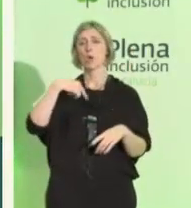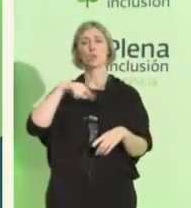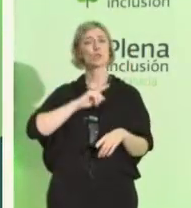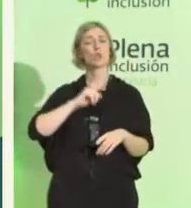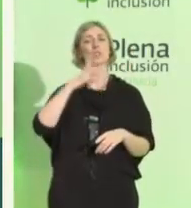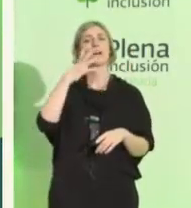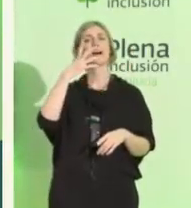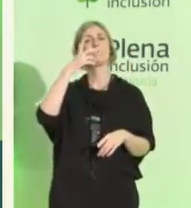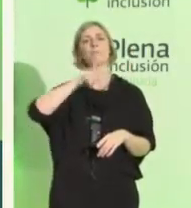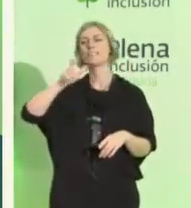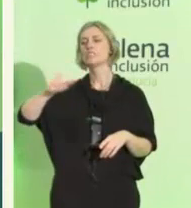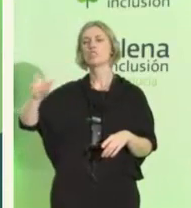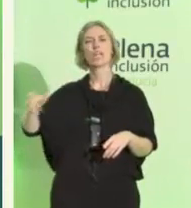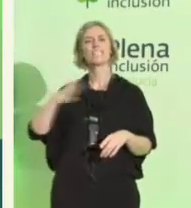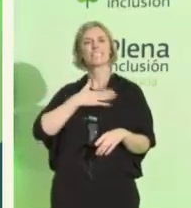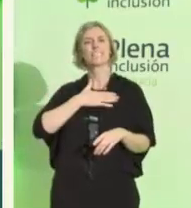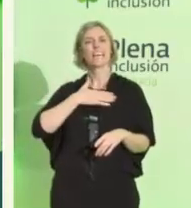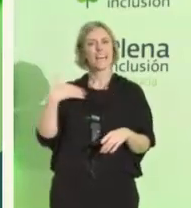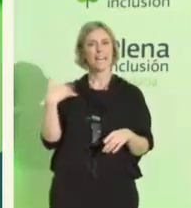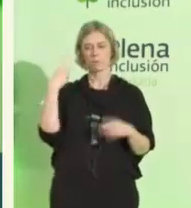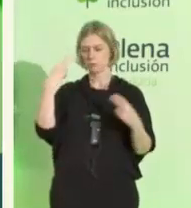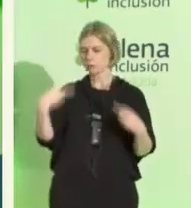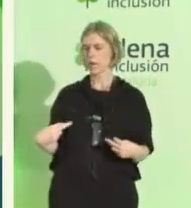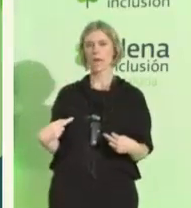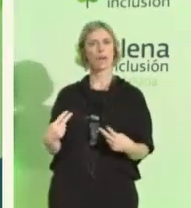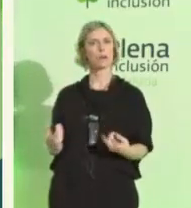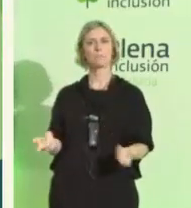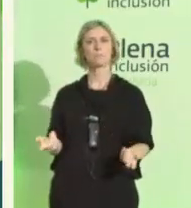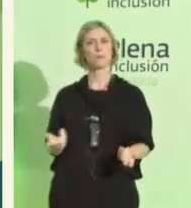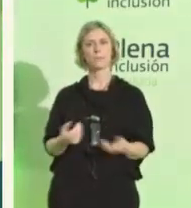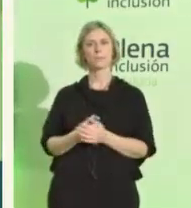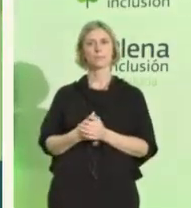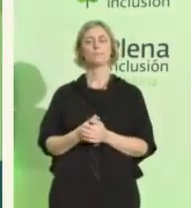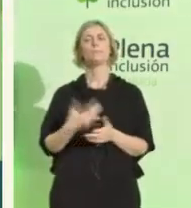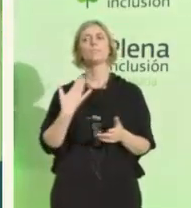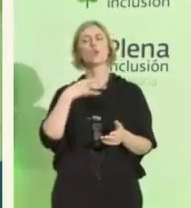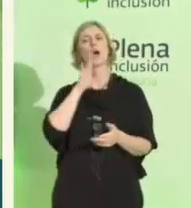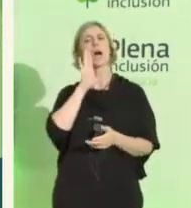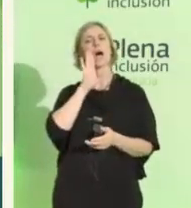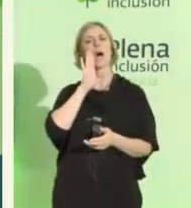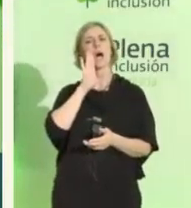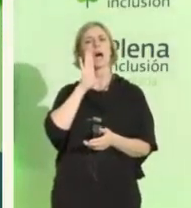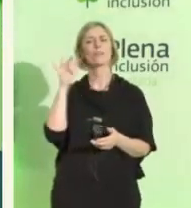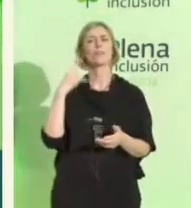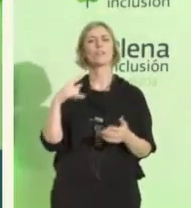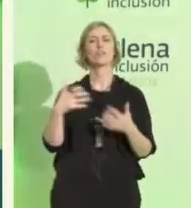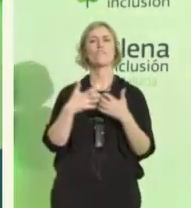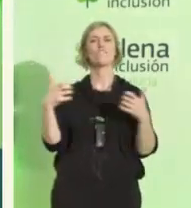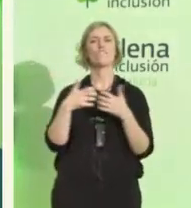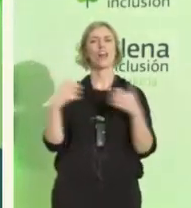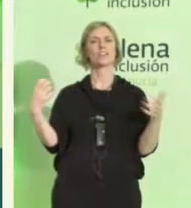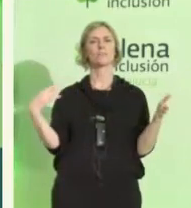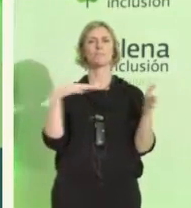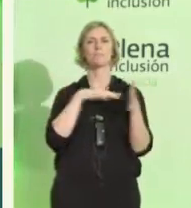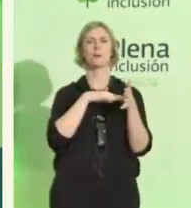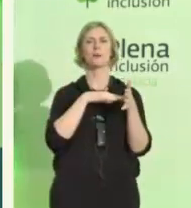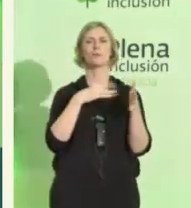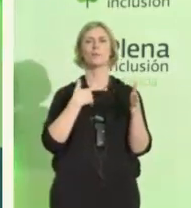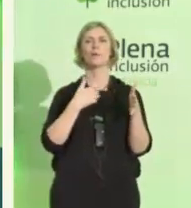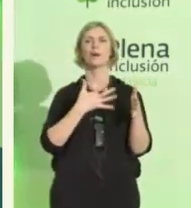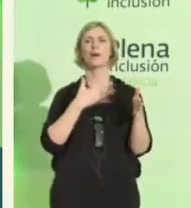como yo dije antes Yo tengo un problema nada de nada